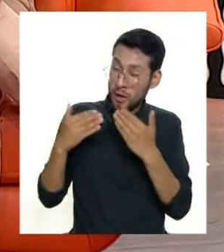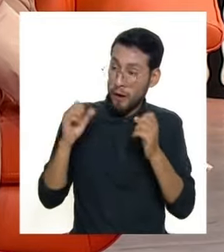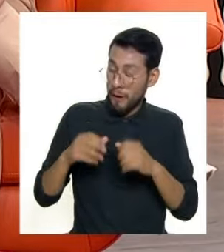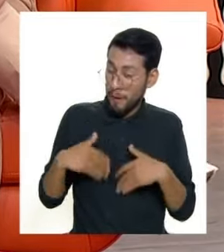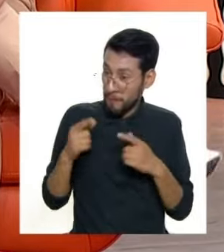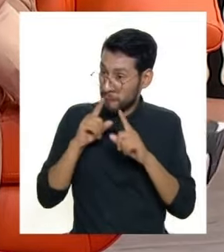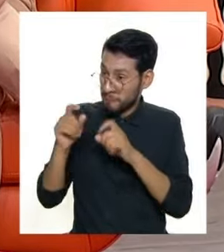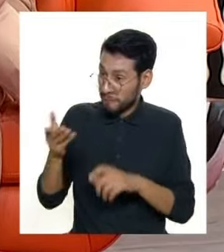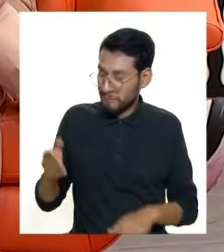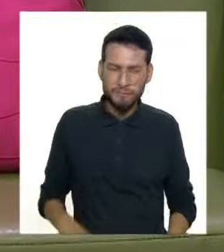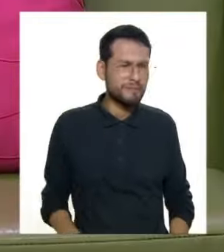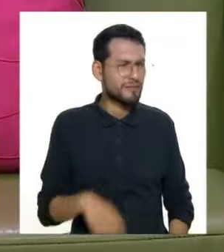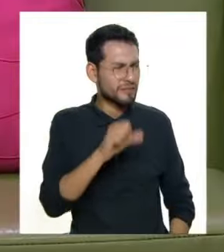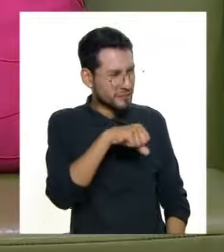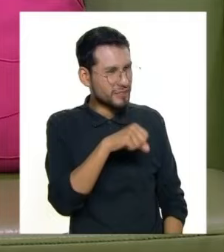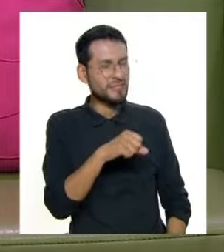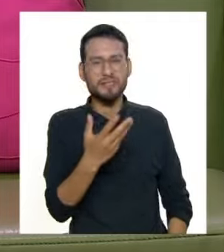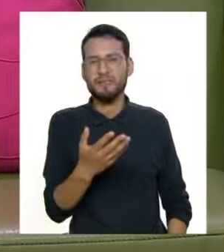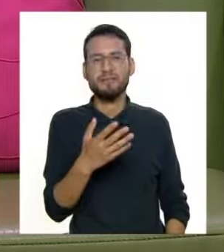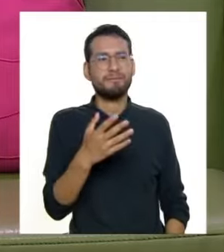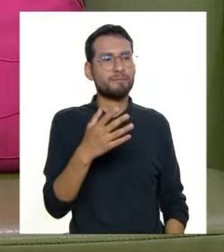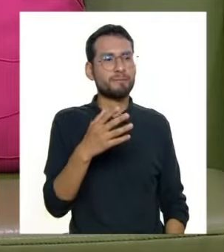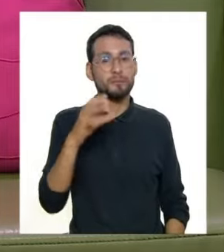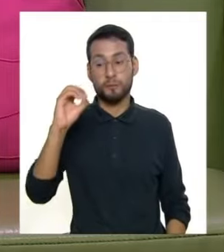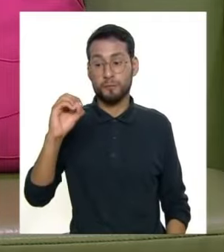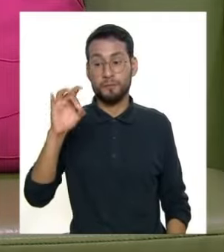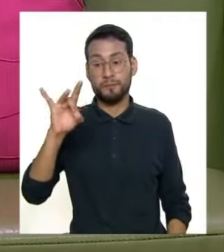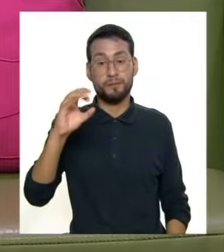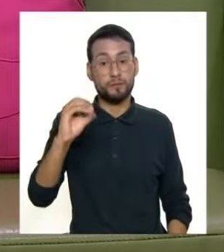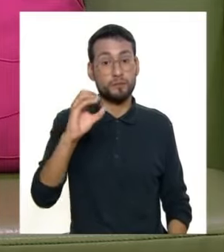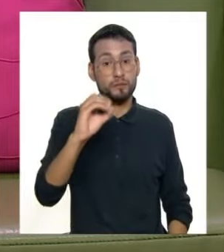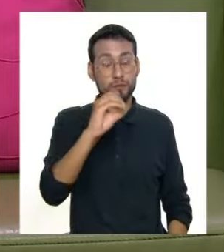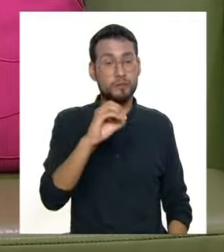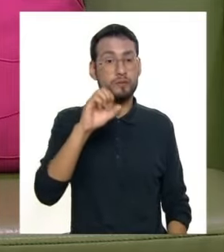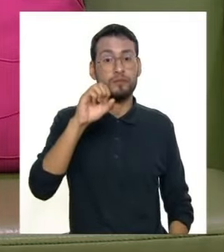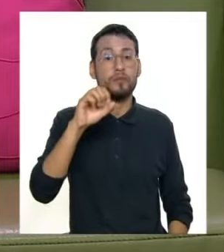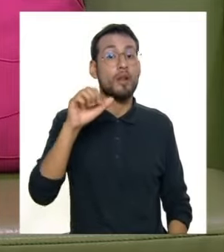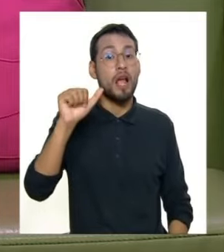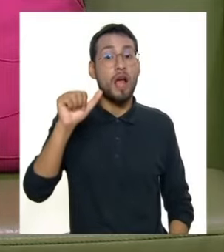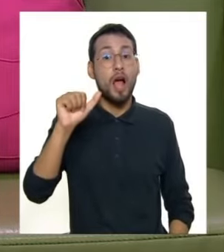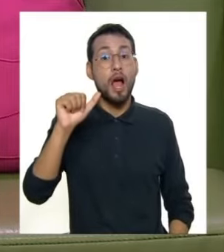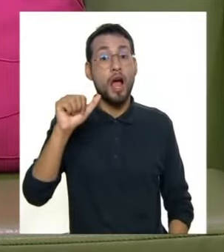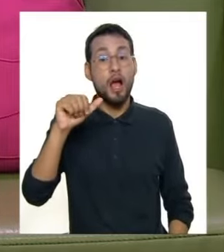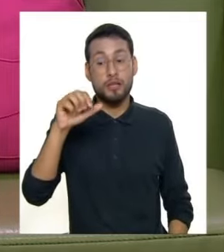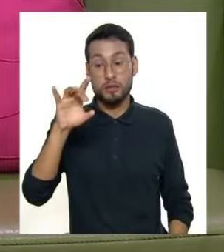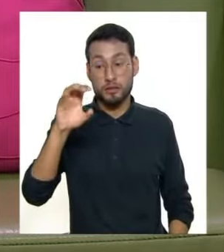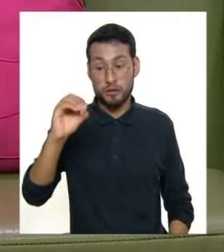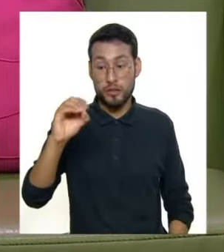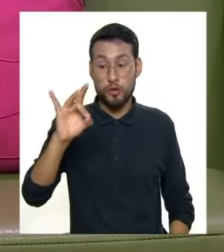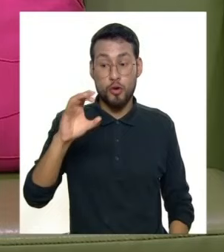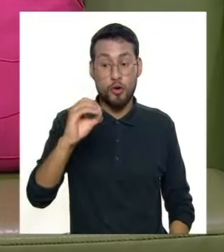puedan preguntar? Sí. Es el 0800, a los UNAR,